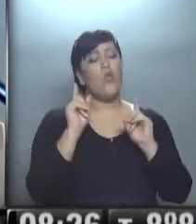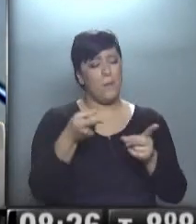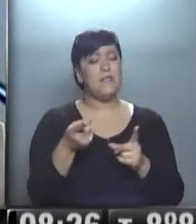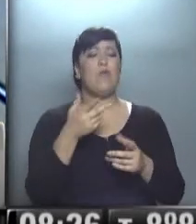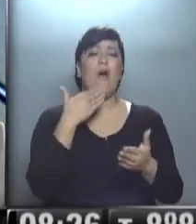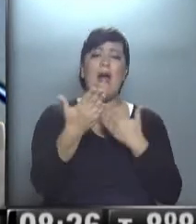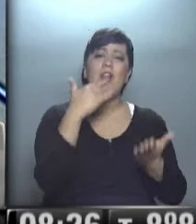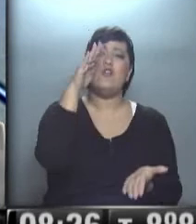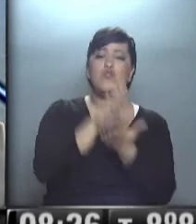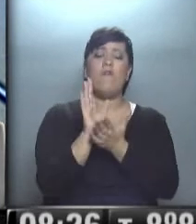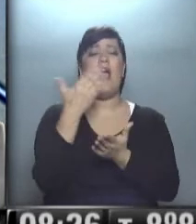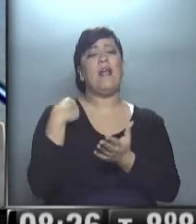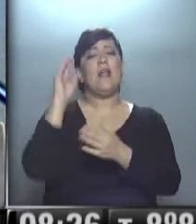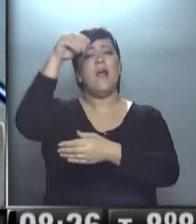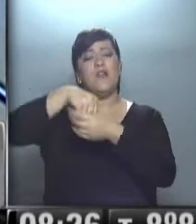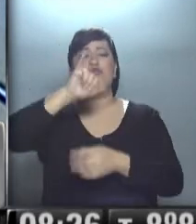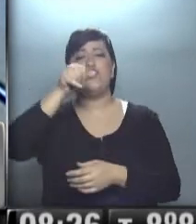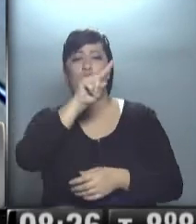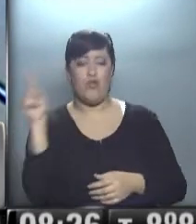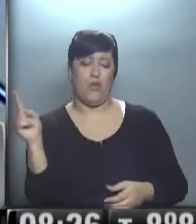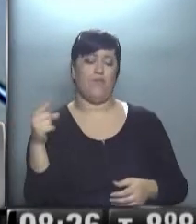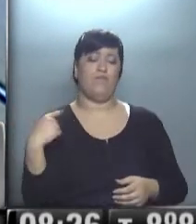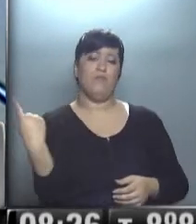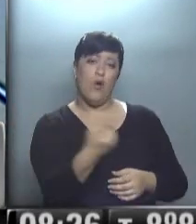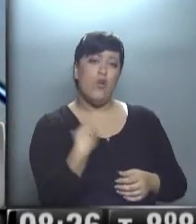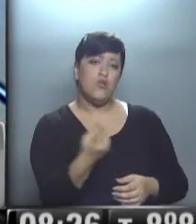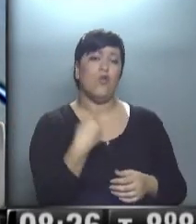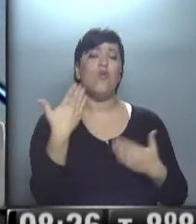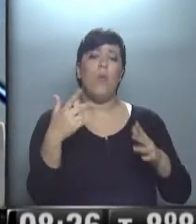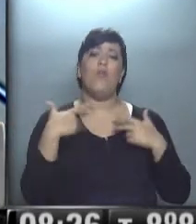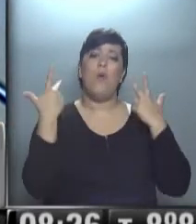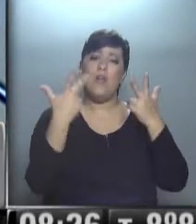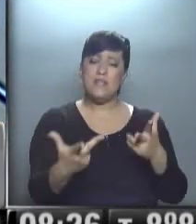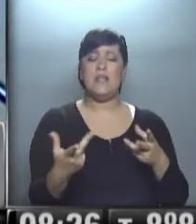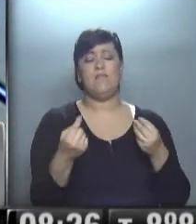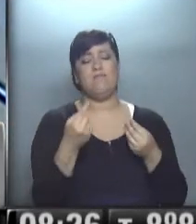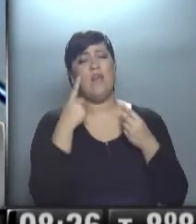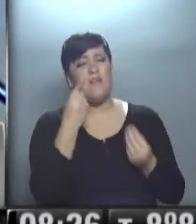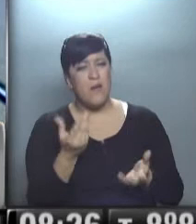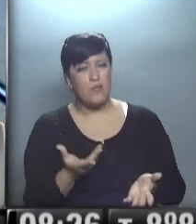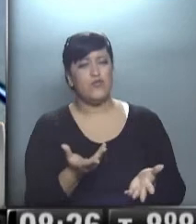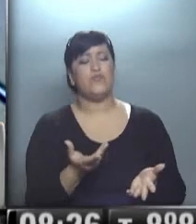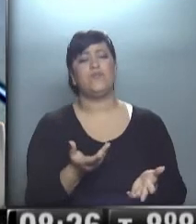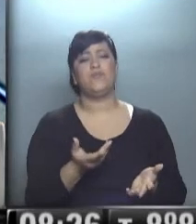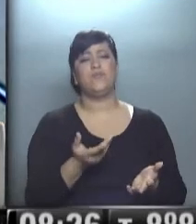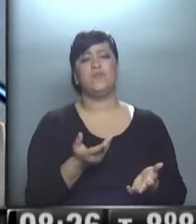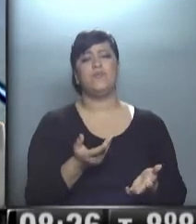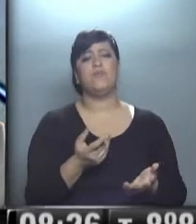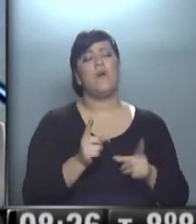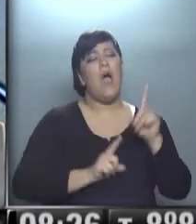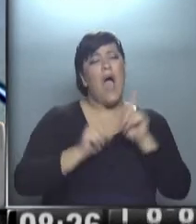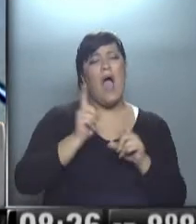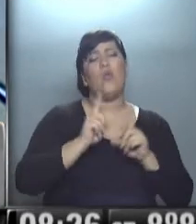y en este sentido lo único que nosotros podemos decir es que observamos que algunas de las decisiones